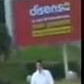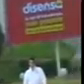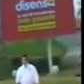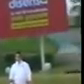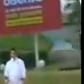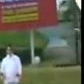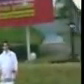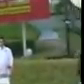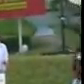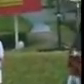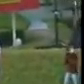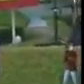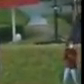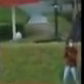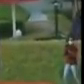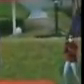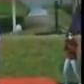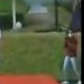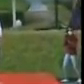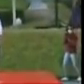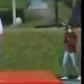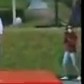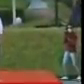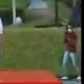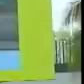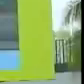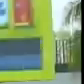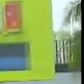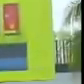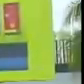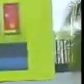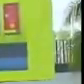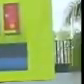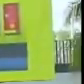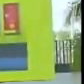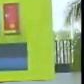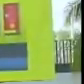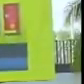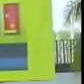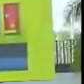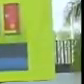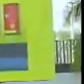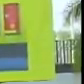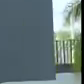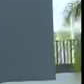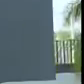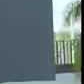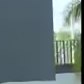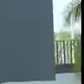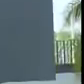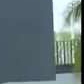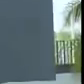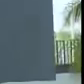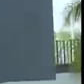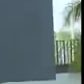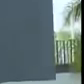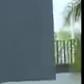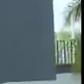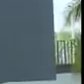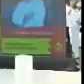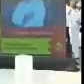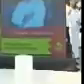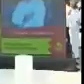Holcín a través de Vicenza la red de ferretería más grande de Latinoamérica sigue evolucionando y presentó la estrategia para el